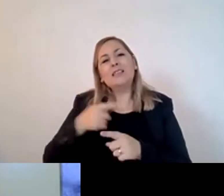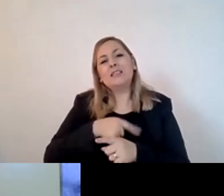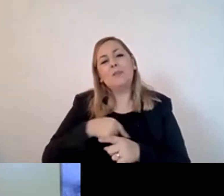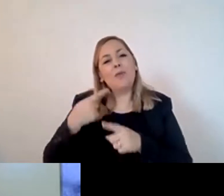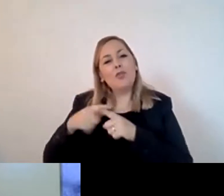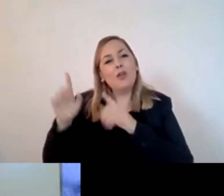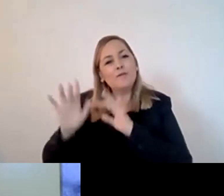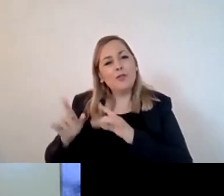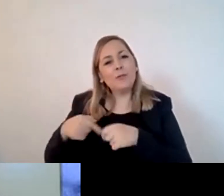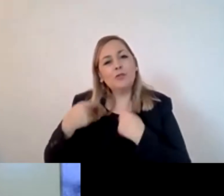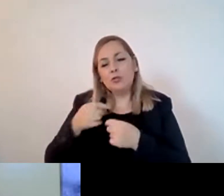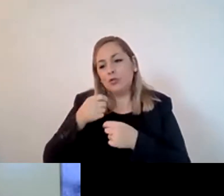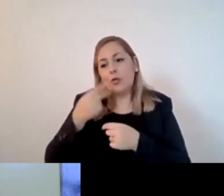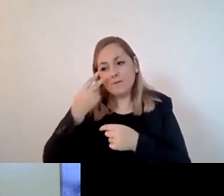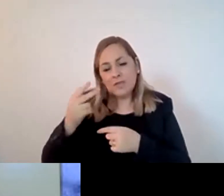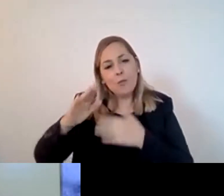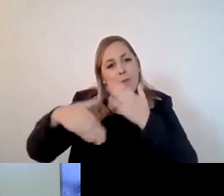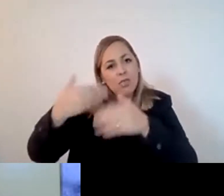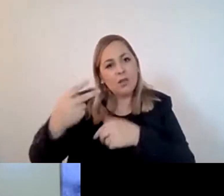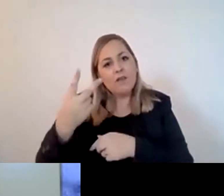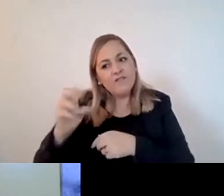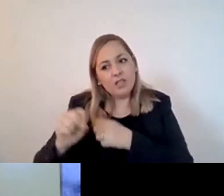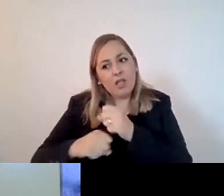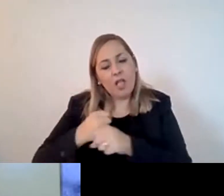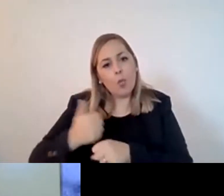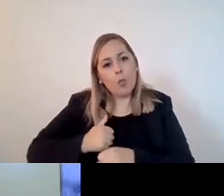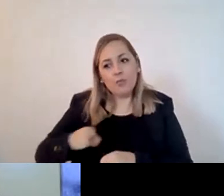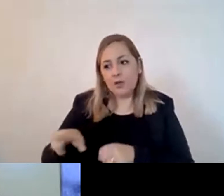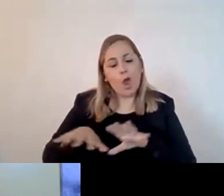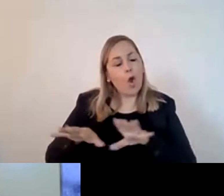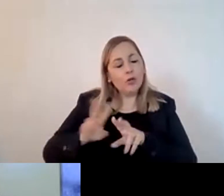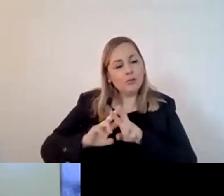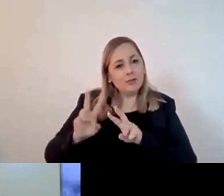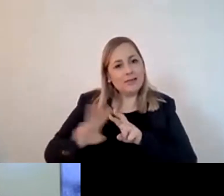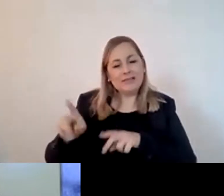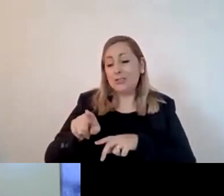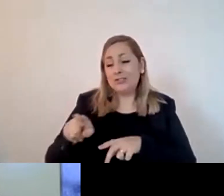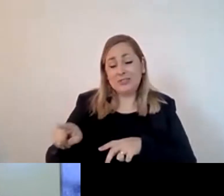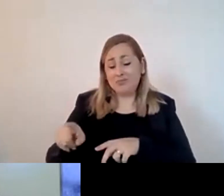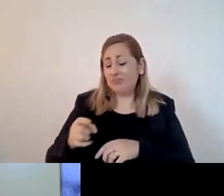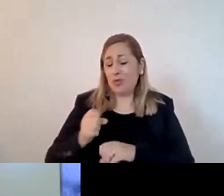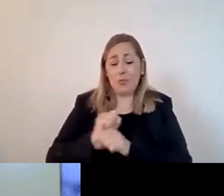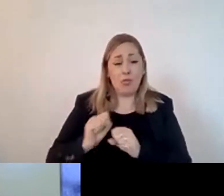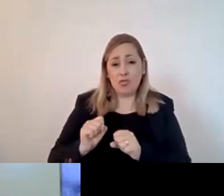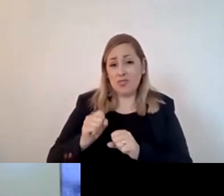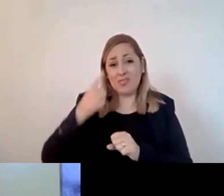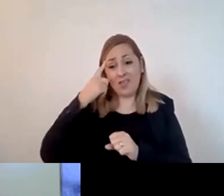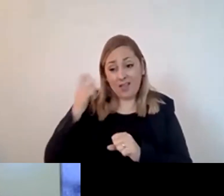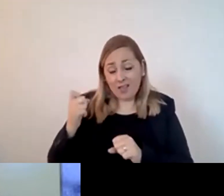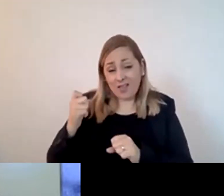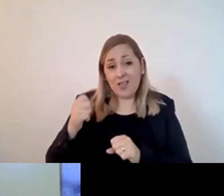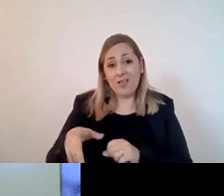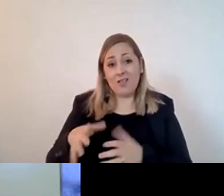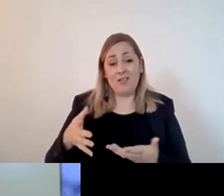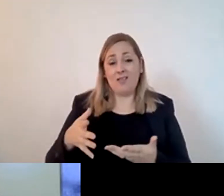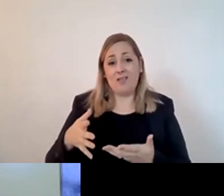y los vimos cuando eran 18, 20 años. Y las cosas que habían hecho eran increíbles, eran